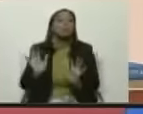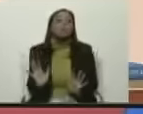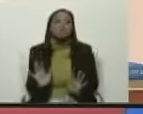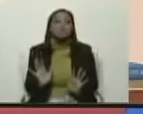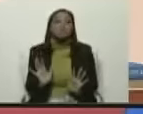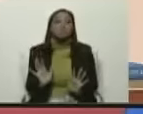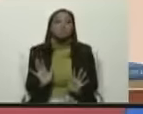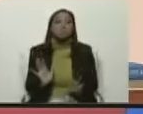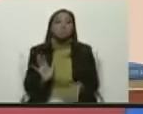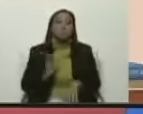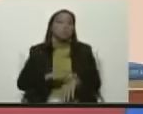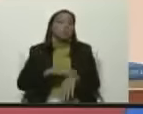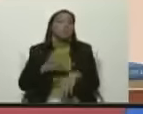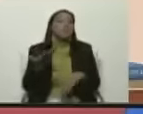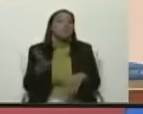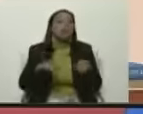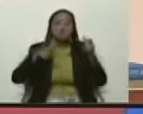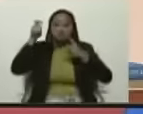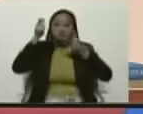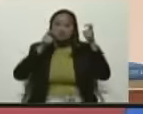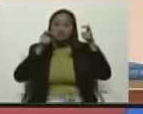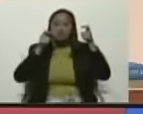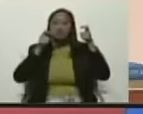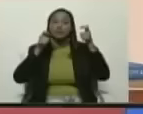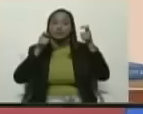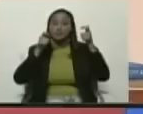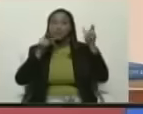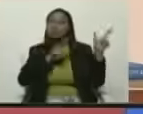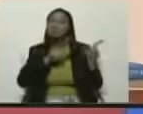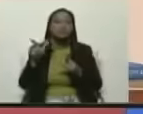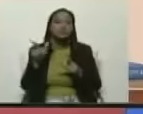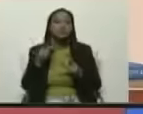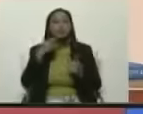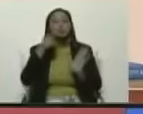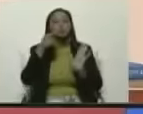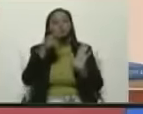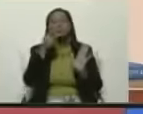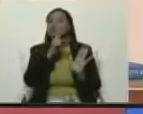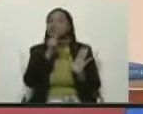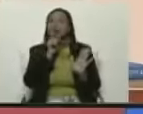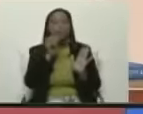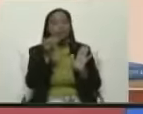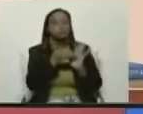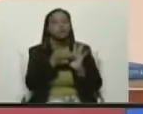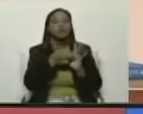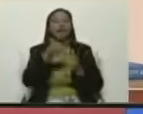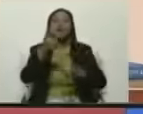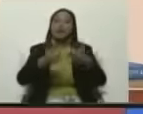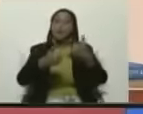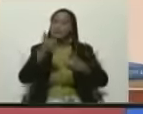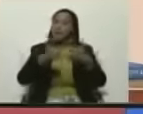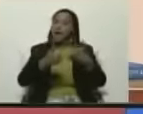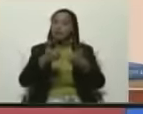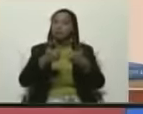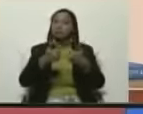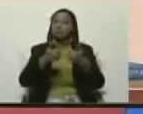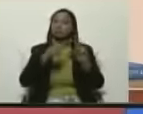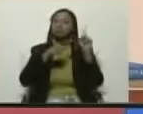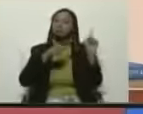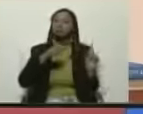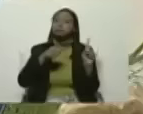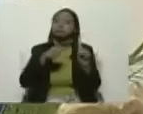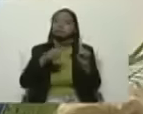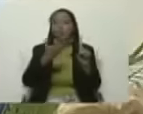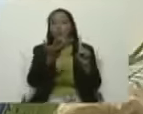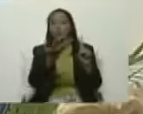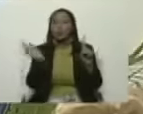el chavismo tiene un candidato que tú lo comparas con los candidatos de la derecha y dices,